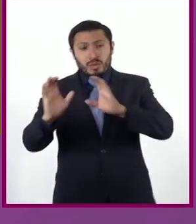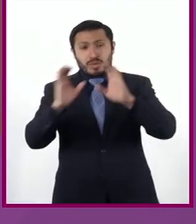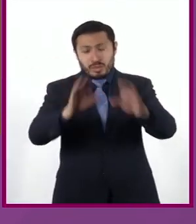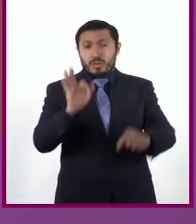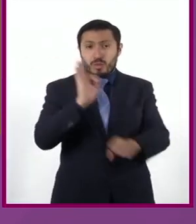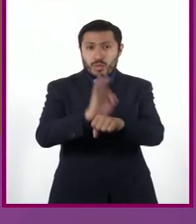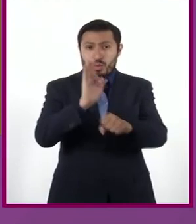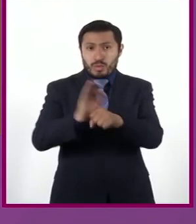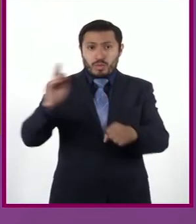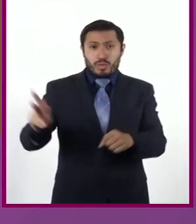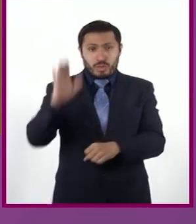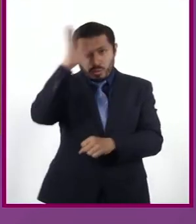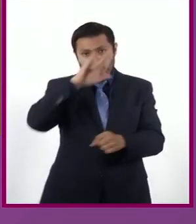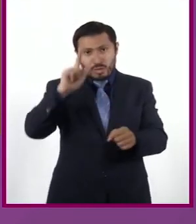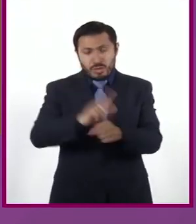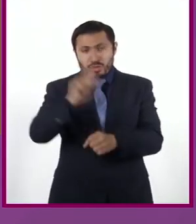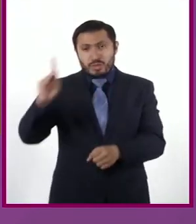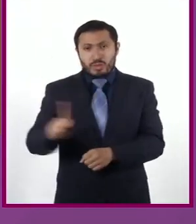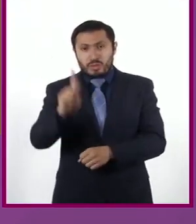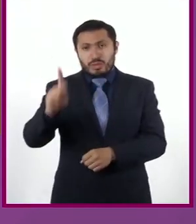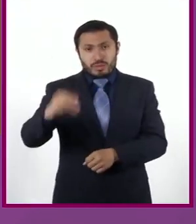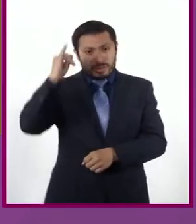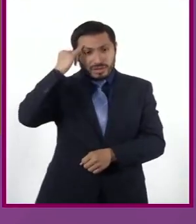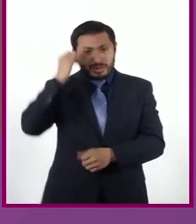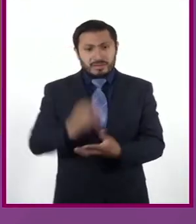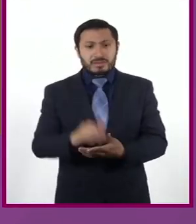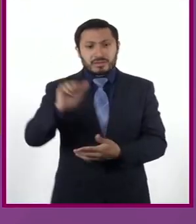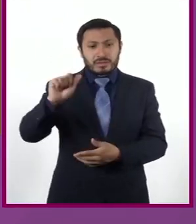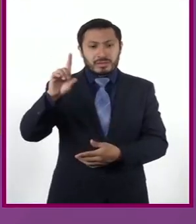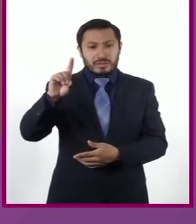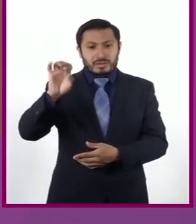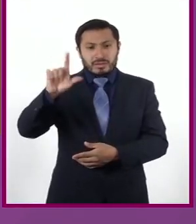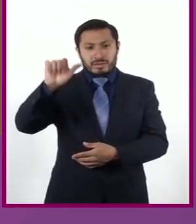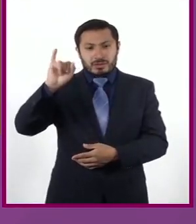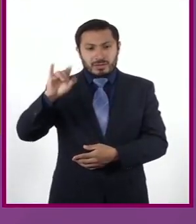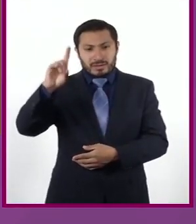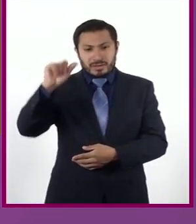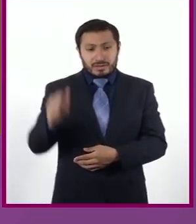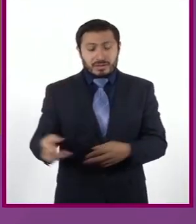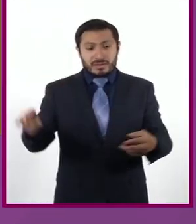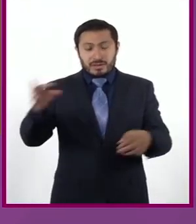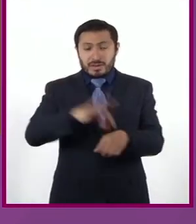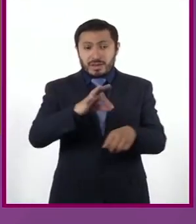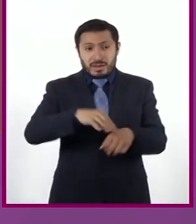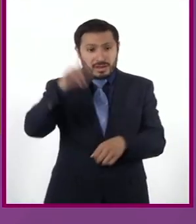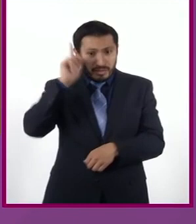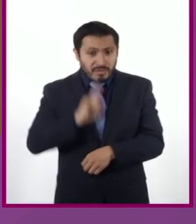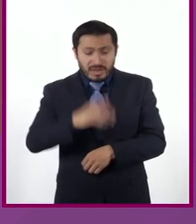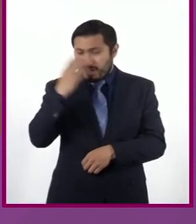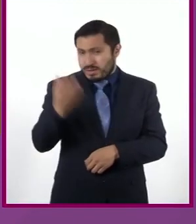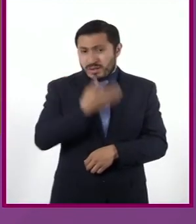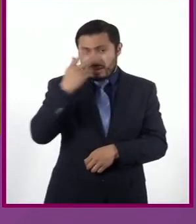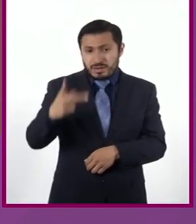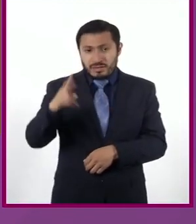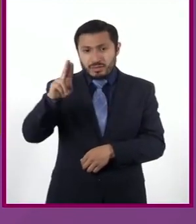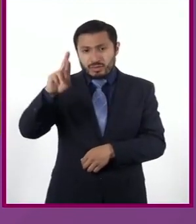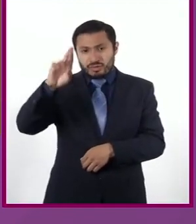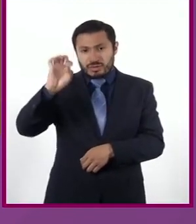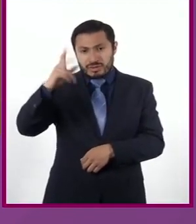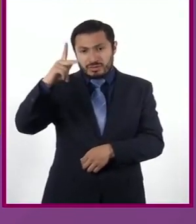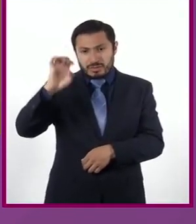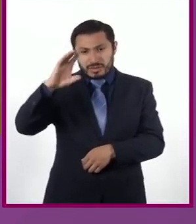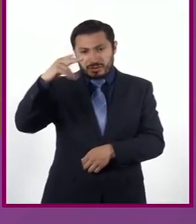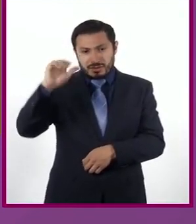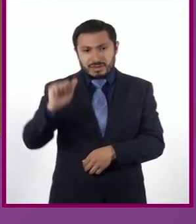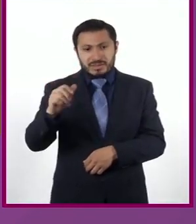los pueblos indígenas. Adelaida Cucúe, médica tradicional purépecha, militante y defensora